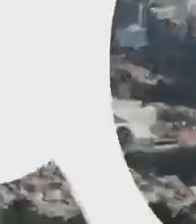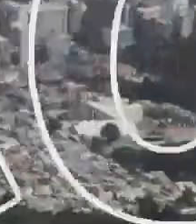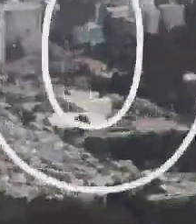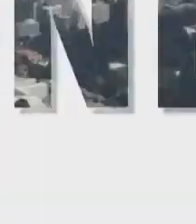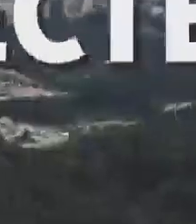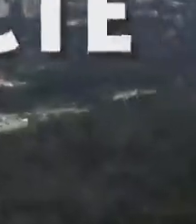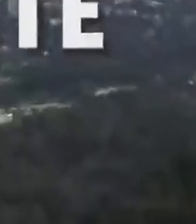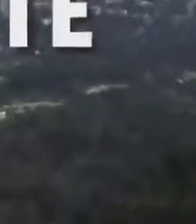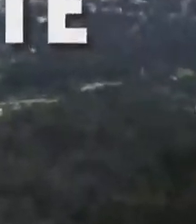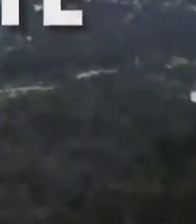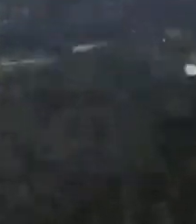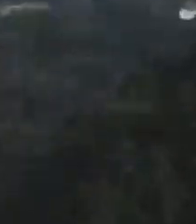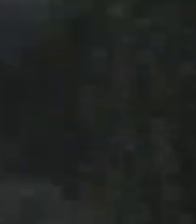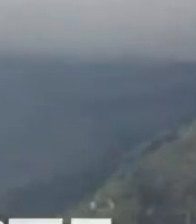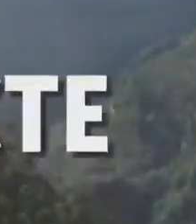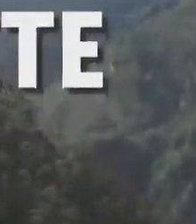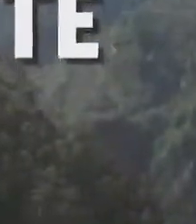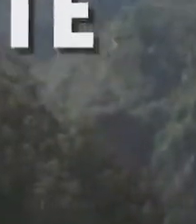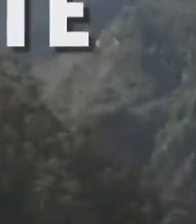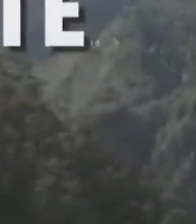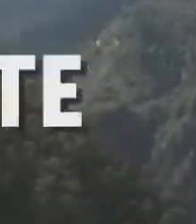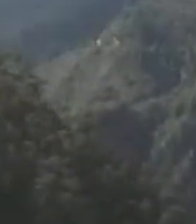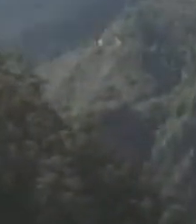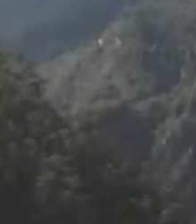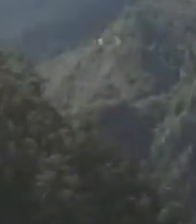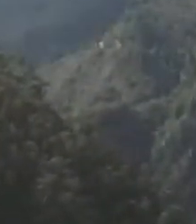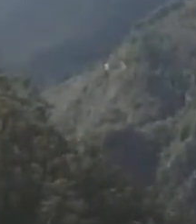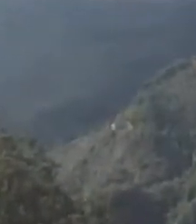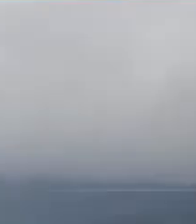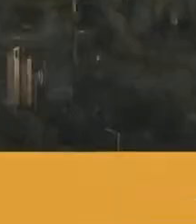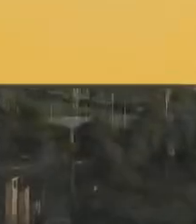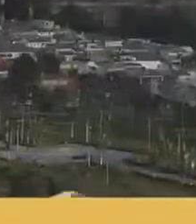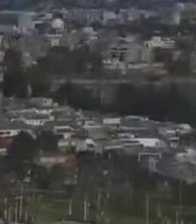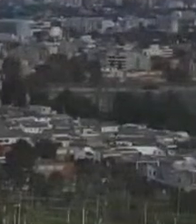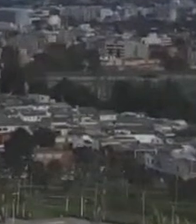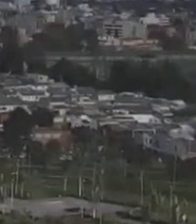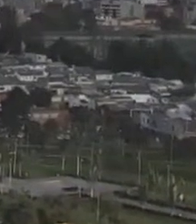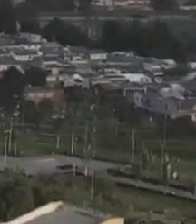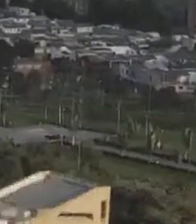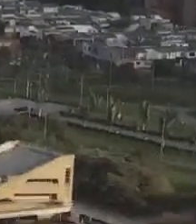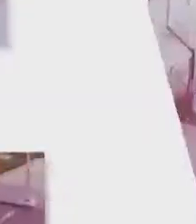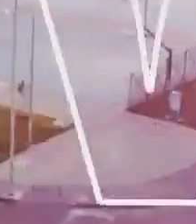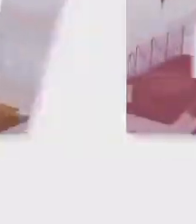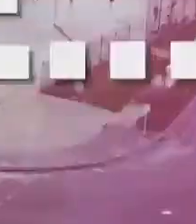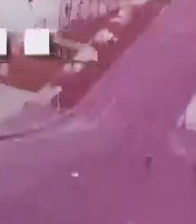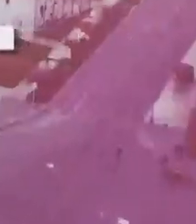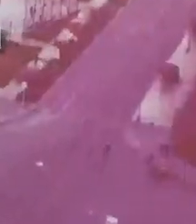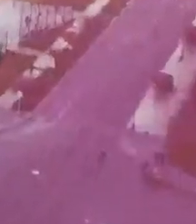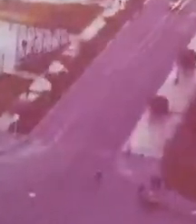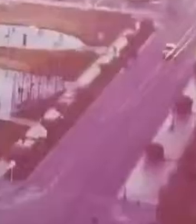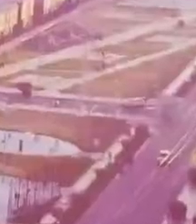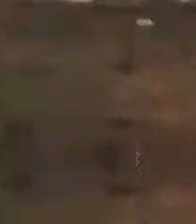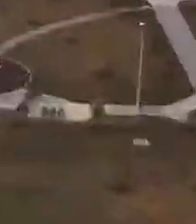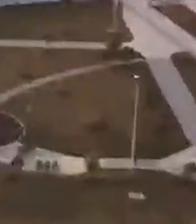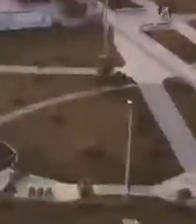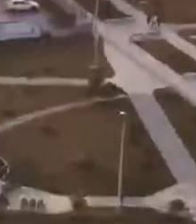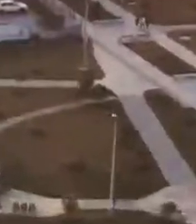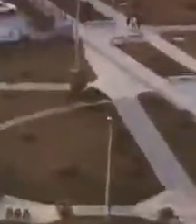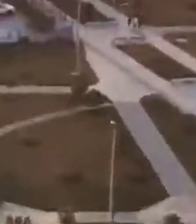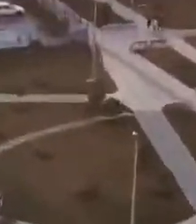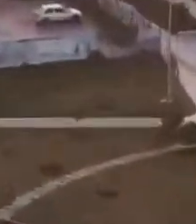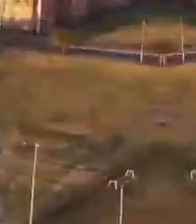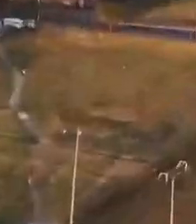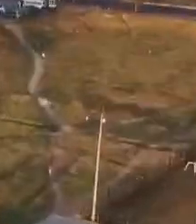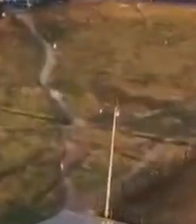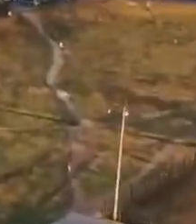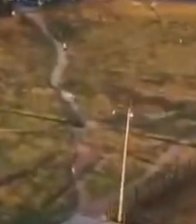No se desconecte. Al día con la alcaldía. Información de primera mano para la ciudadanía. En breve. Al día.